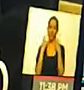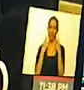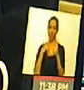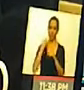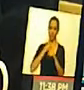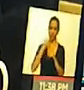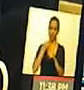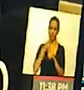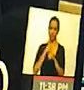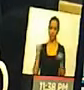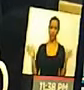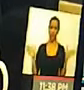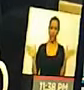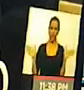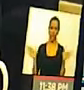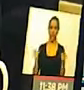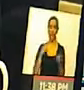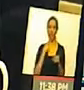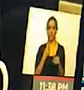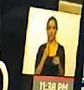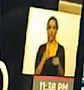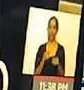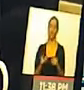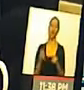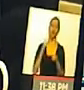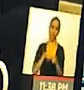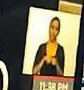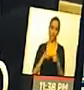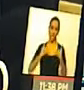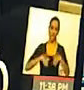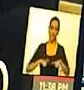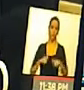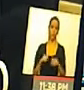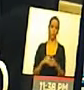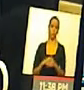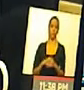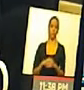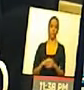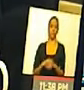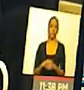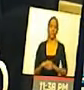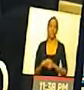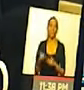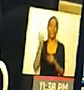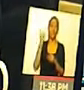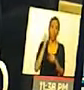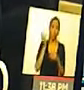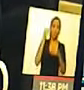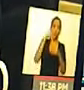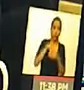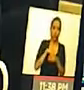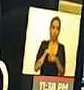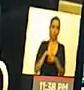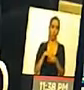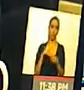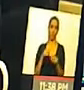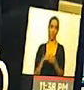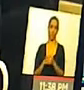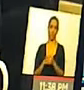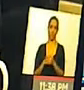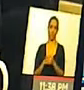de Janeiro, que por ahí dicen que está vinculado el hijo, etcétera, etcétera. Y que inclusive también le pasó, creo que